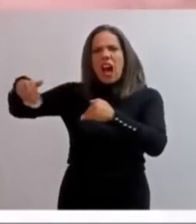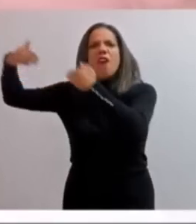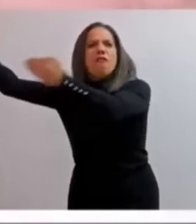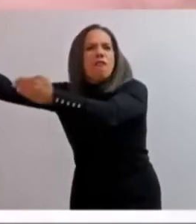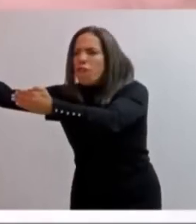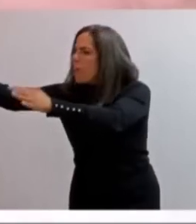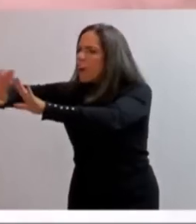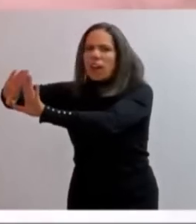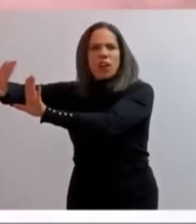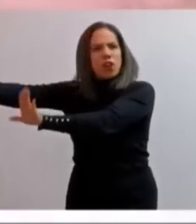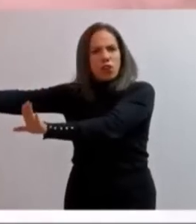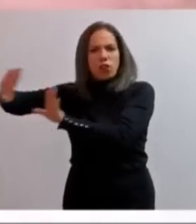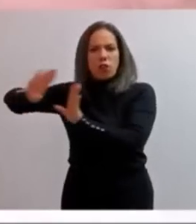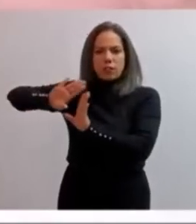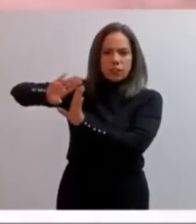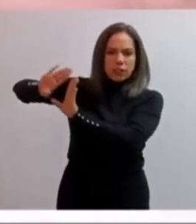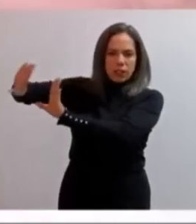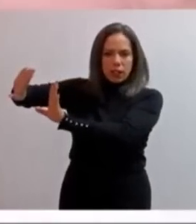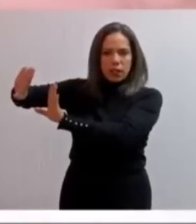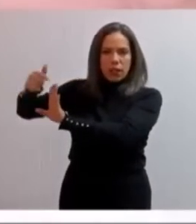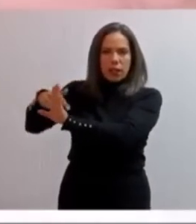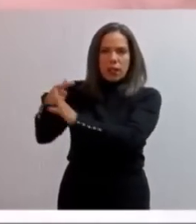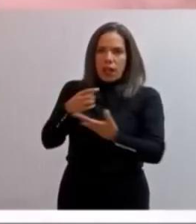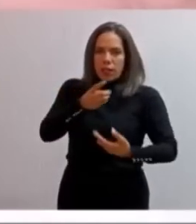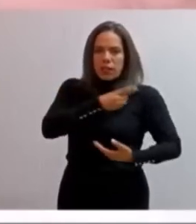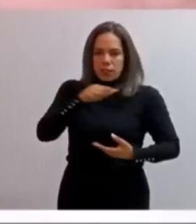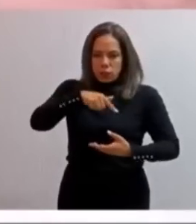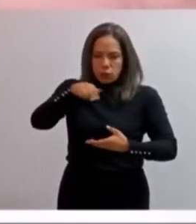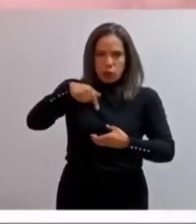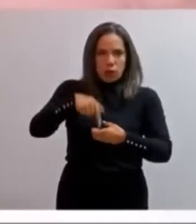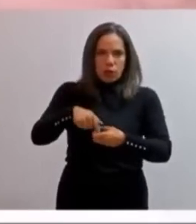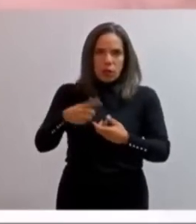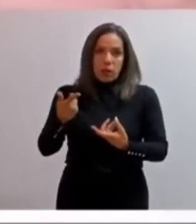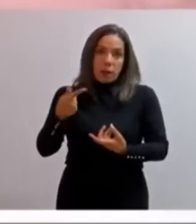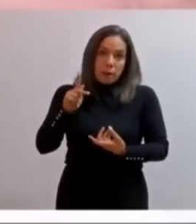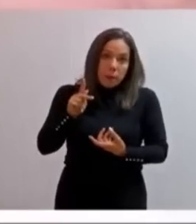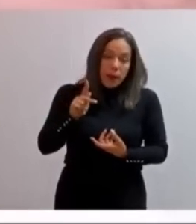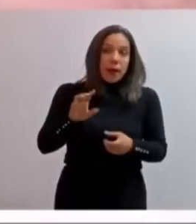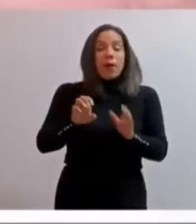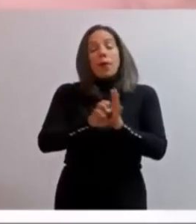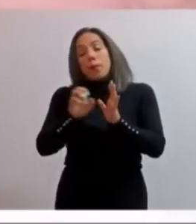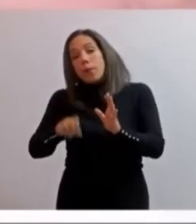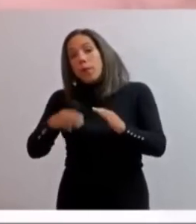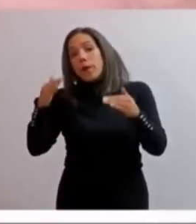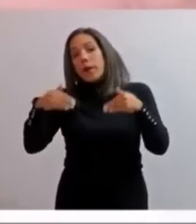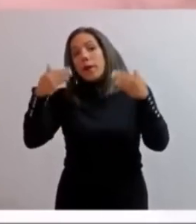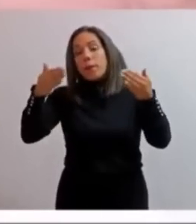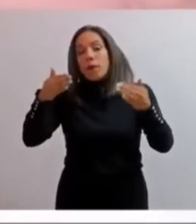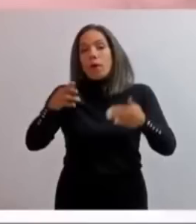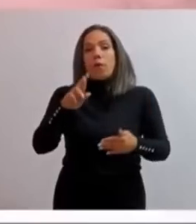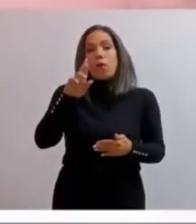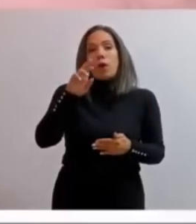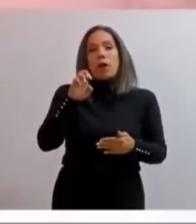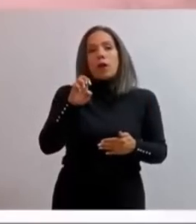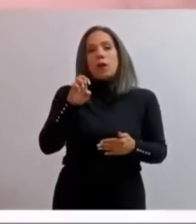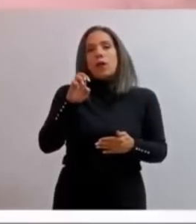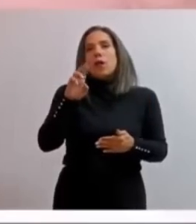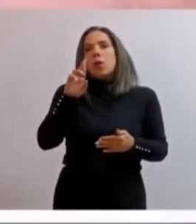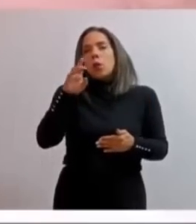para que la vida de afuera no la invadiera. Esto no pasa en las escuelas rurales, ciertamente, porque ahí están